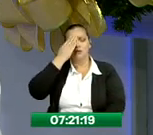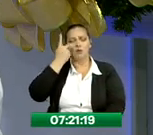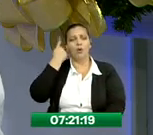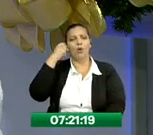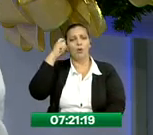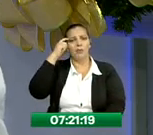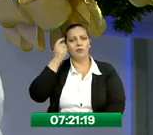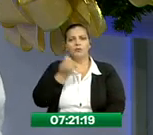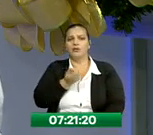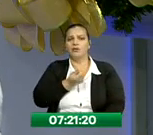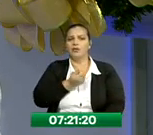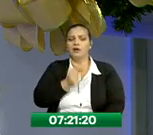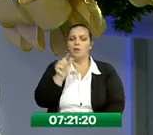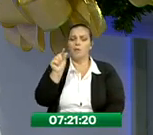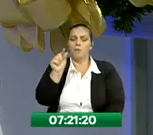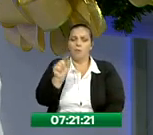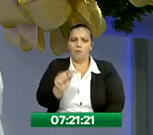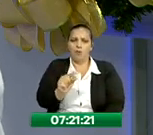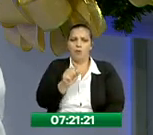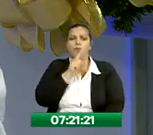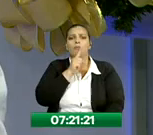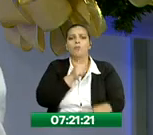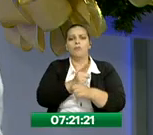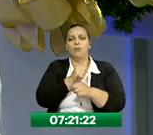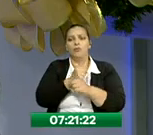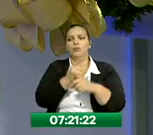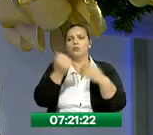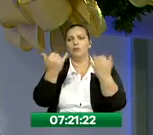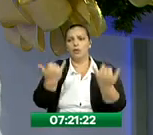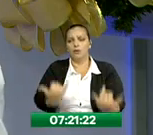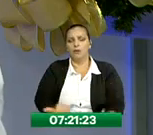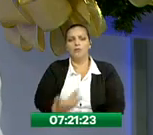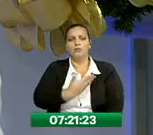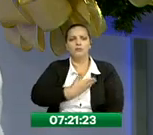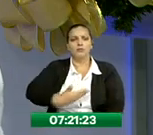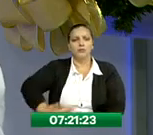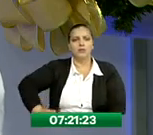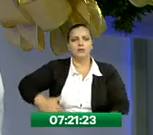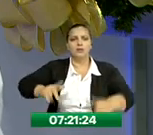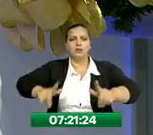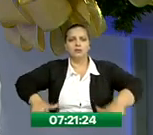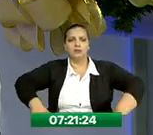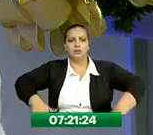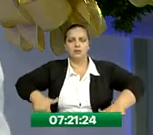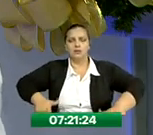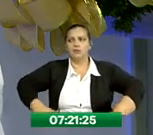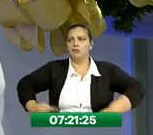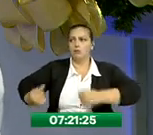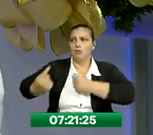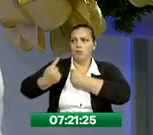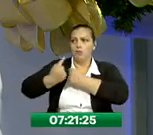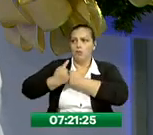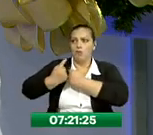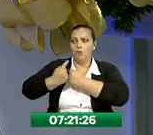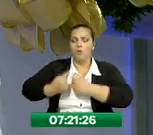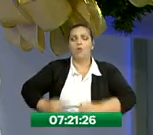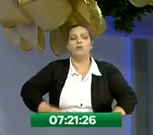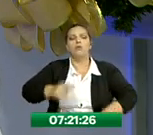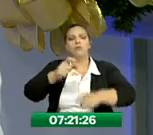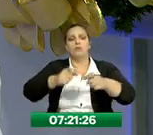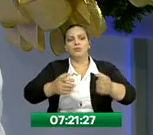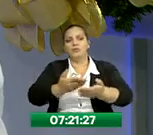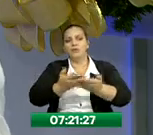elementos. Nosotros como gobierno, y esa es la instrucción del señor presidente de la República, somos muy respetuosos de los derechos de